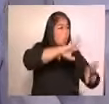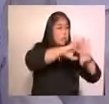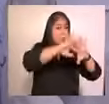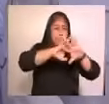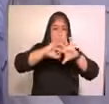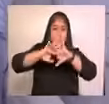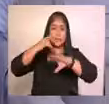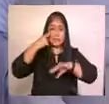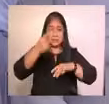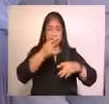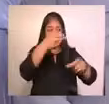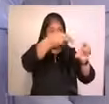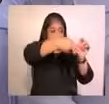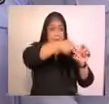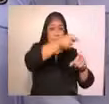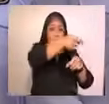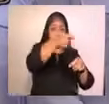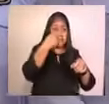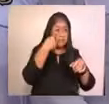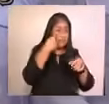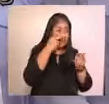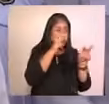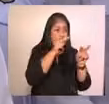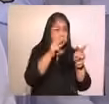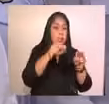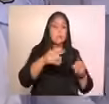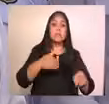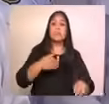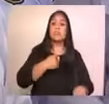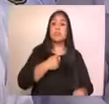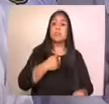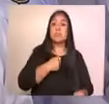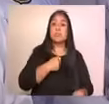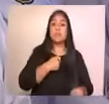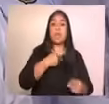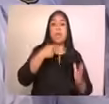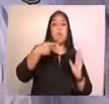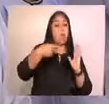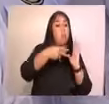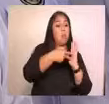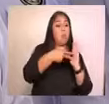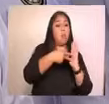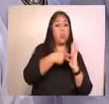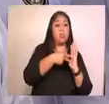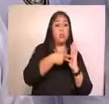los dormitorios, tenían las conexiones de